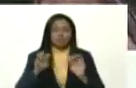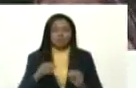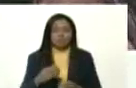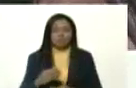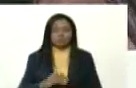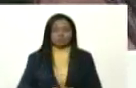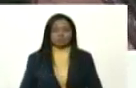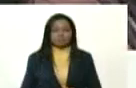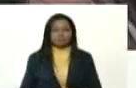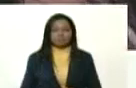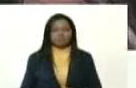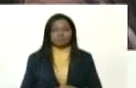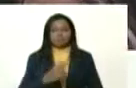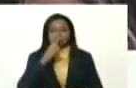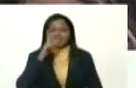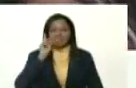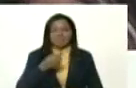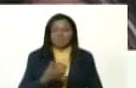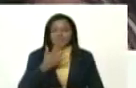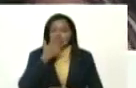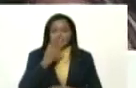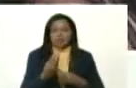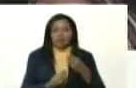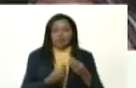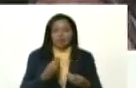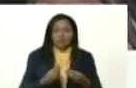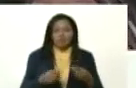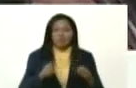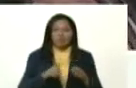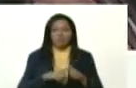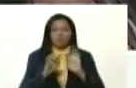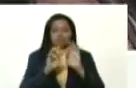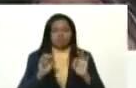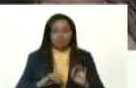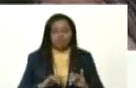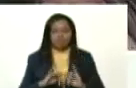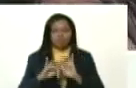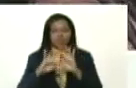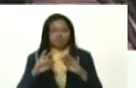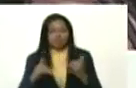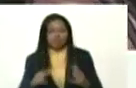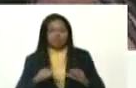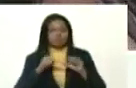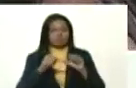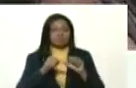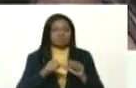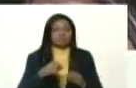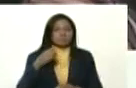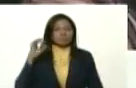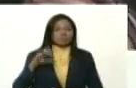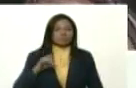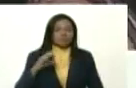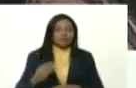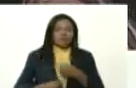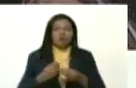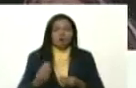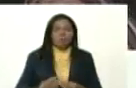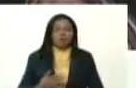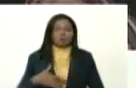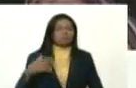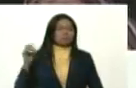respirar, cómo se debe respirar en la ocasión de que ya se mantengan los dolores.